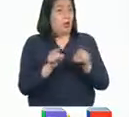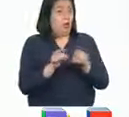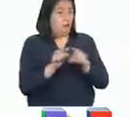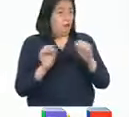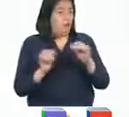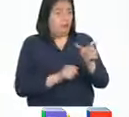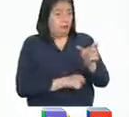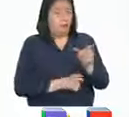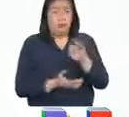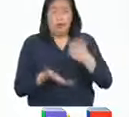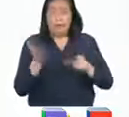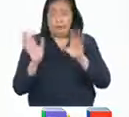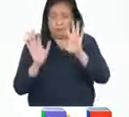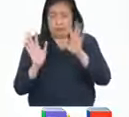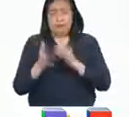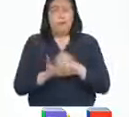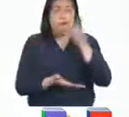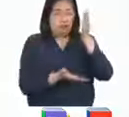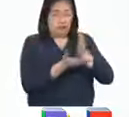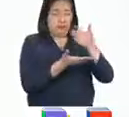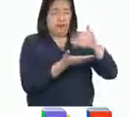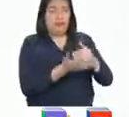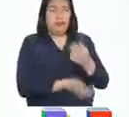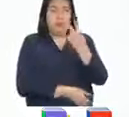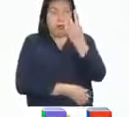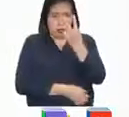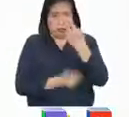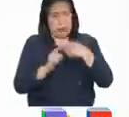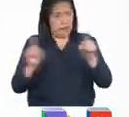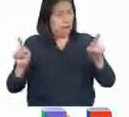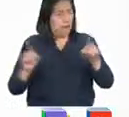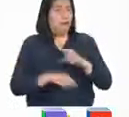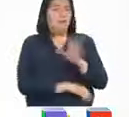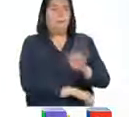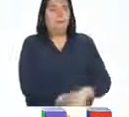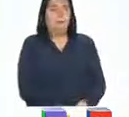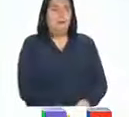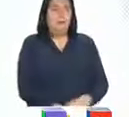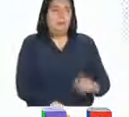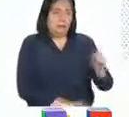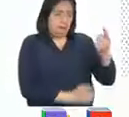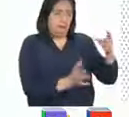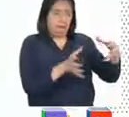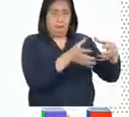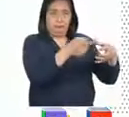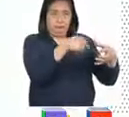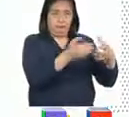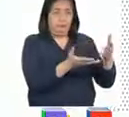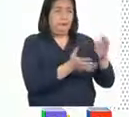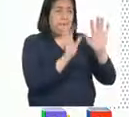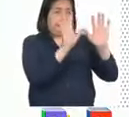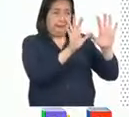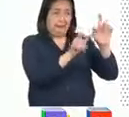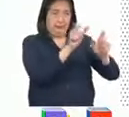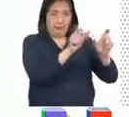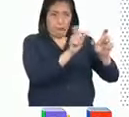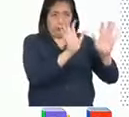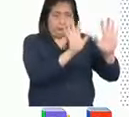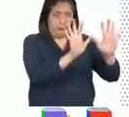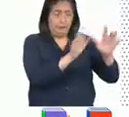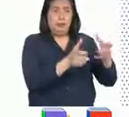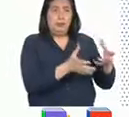tamaño. Pero vamos a hacer el reparto en dos casos diferentes. En el primer caso hay 10 personas en